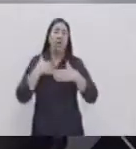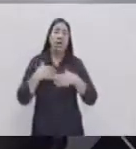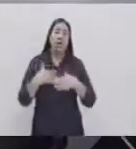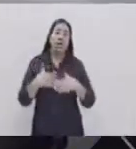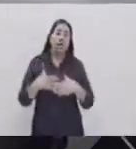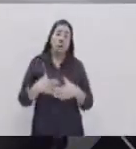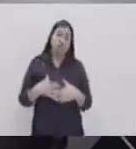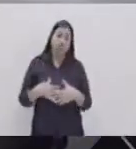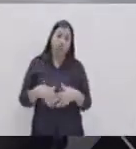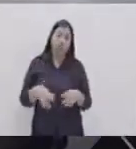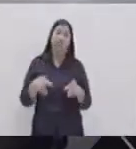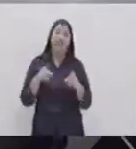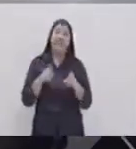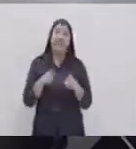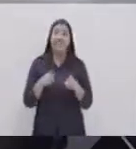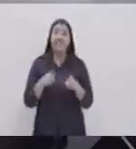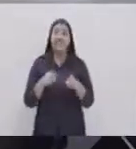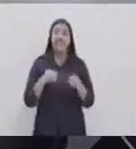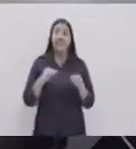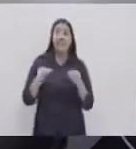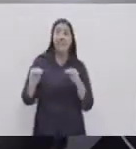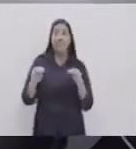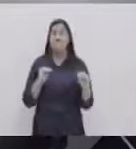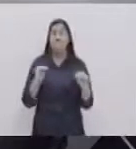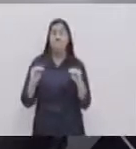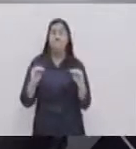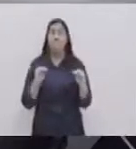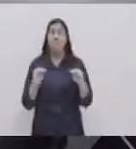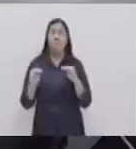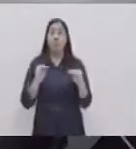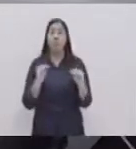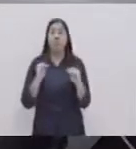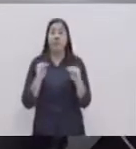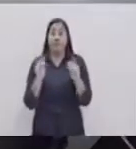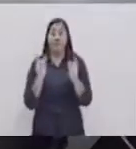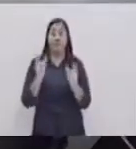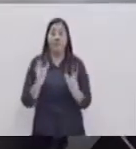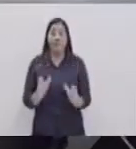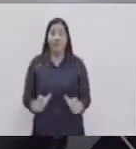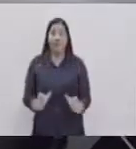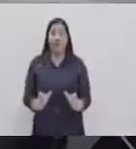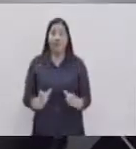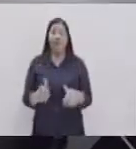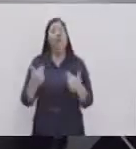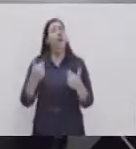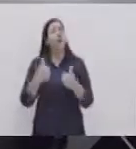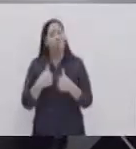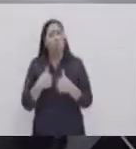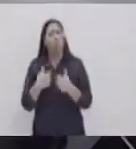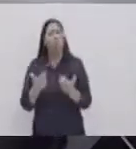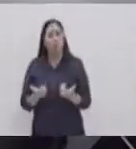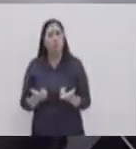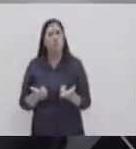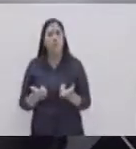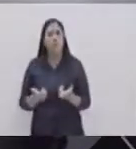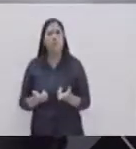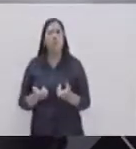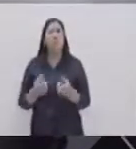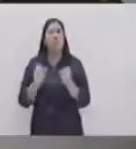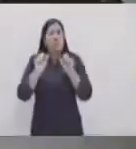famoso REM, que son los movimientos rápidos oculares en donde realmente uno